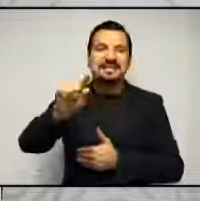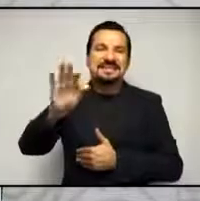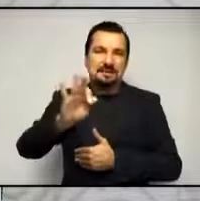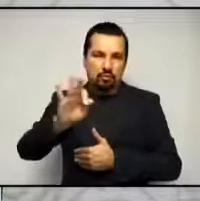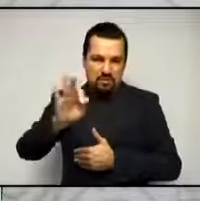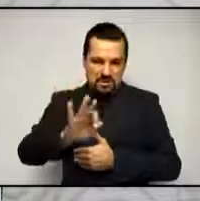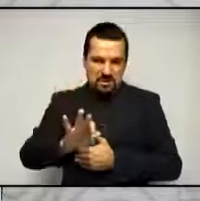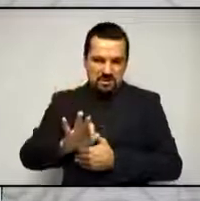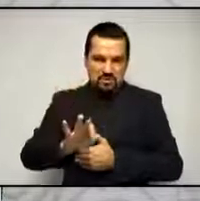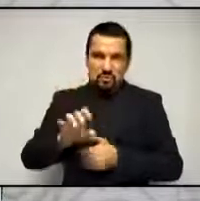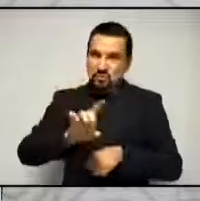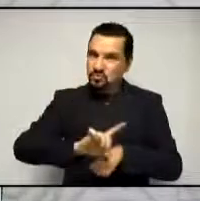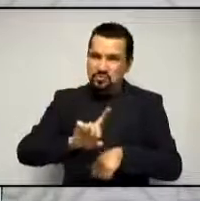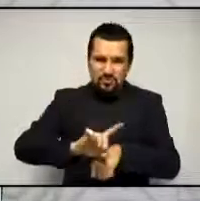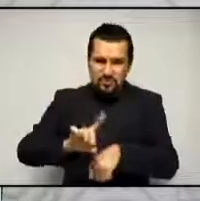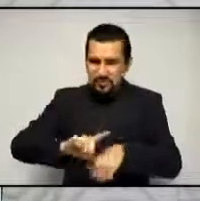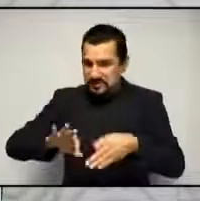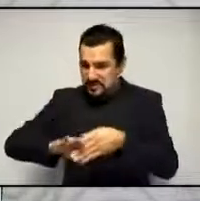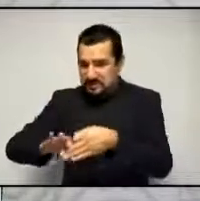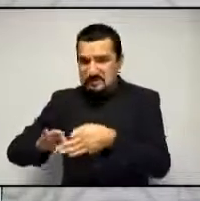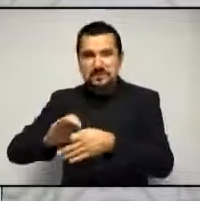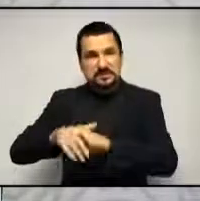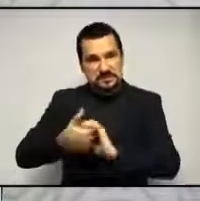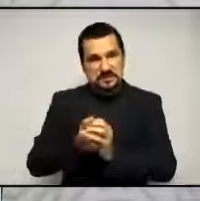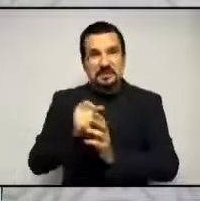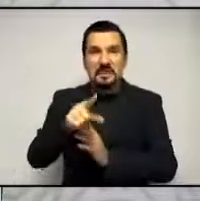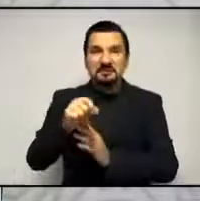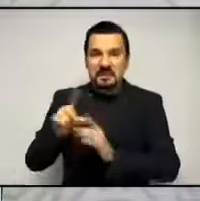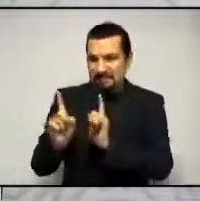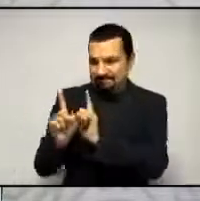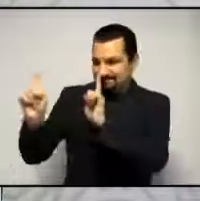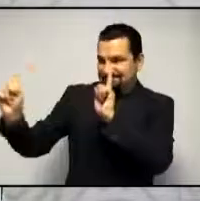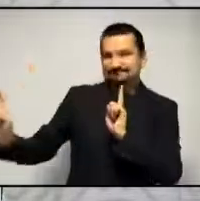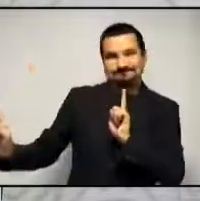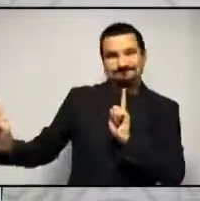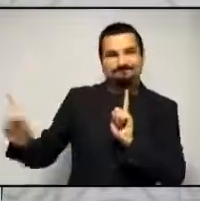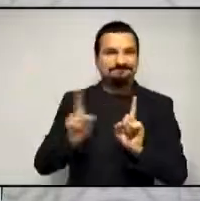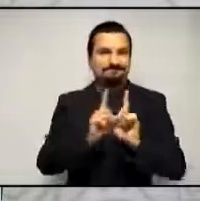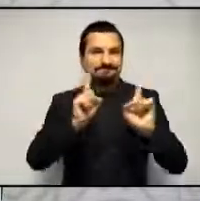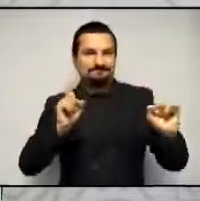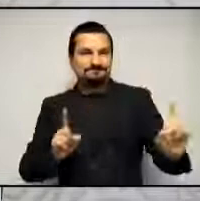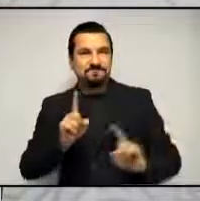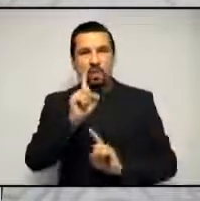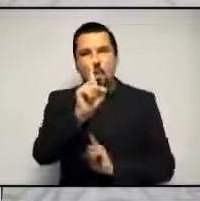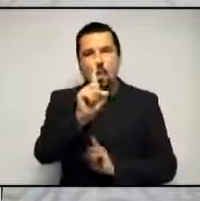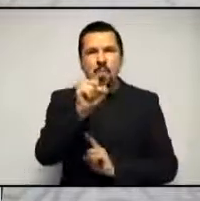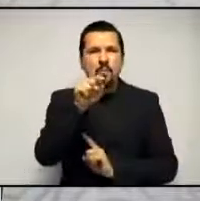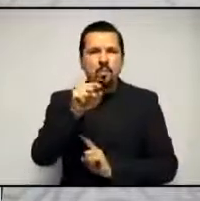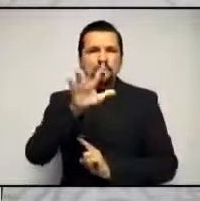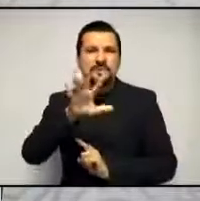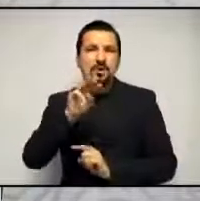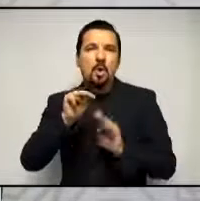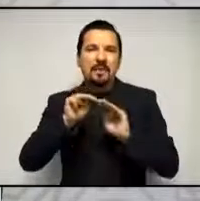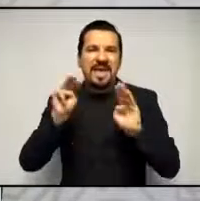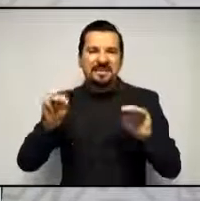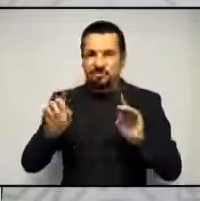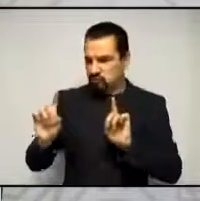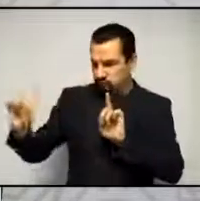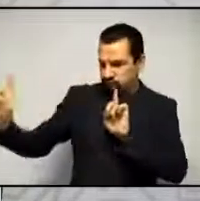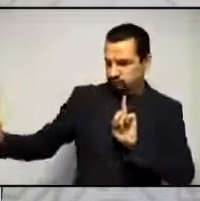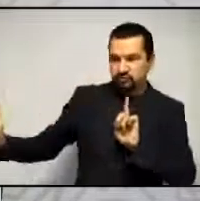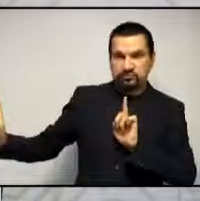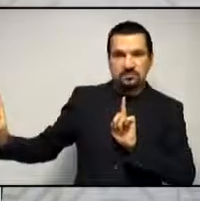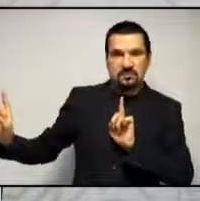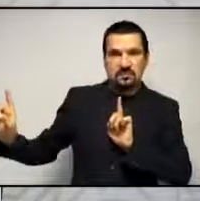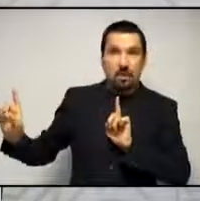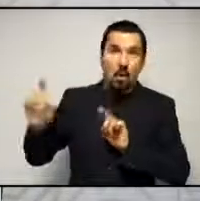alcohol distancia sana guarda tu distancia por lo menos entre 1.5 metros pero